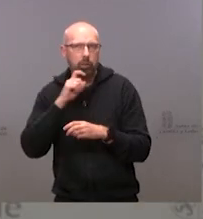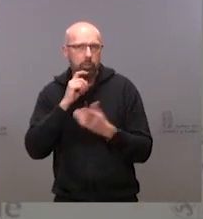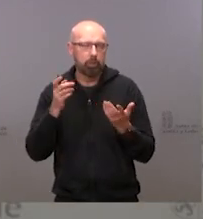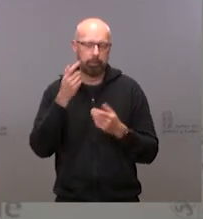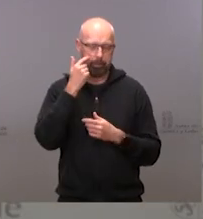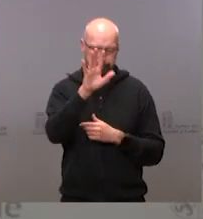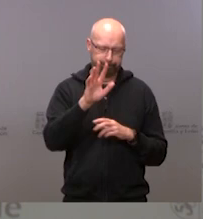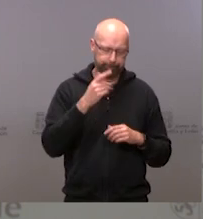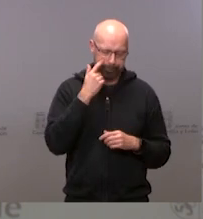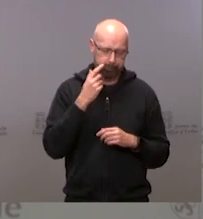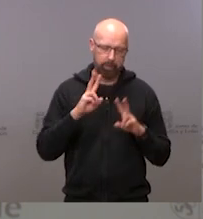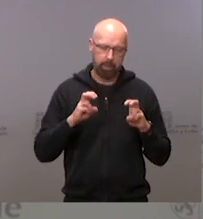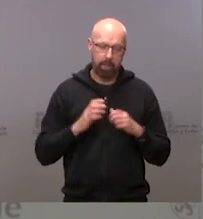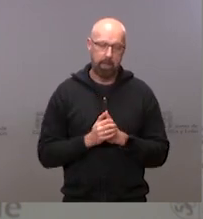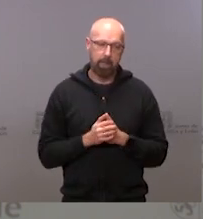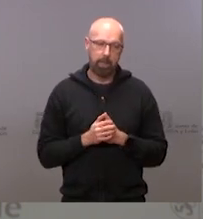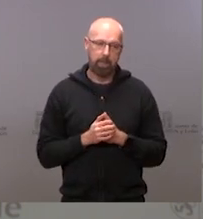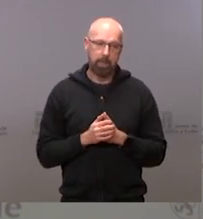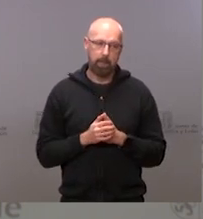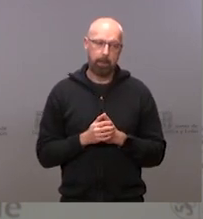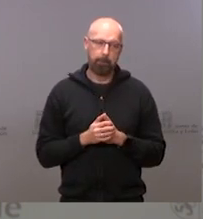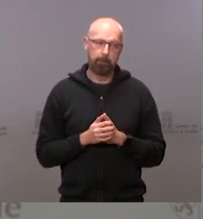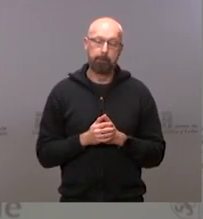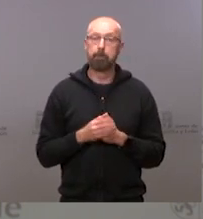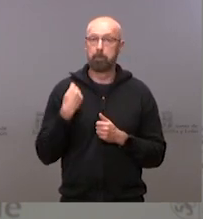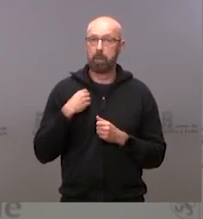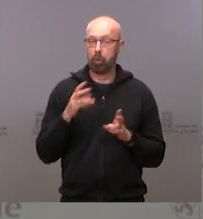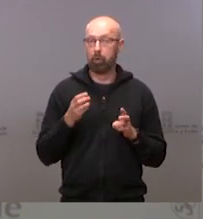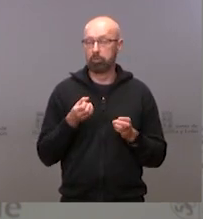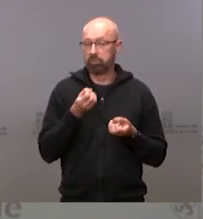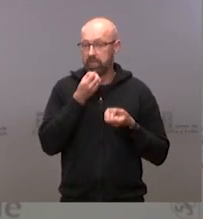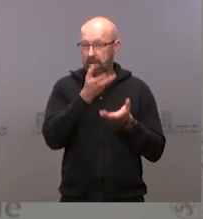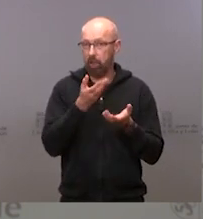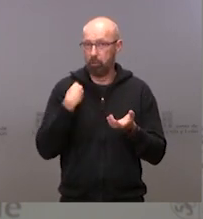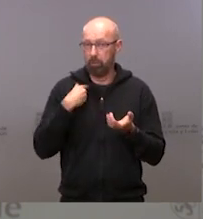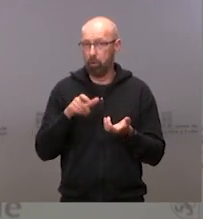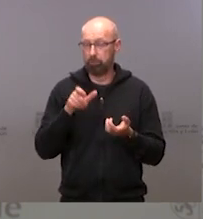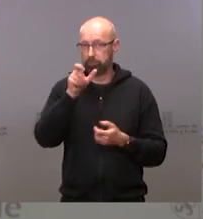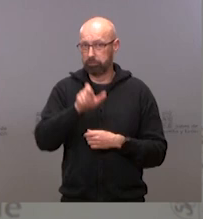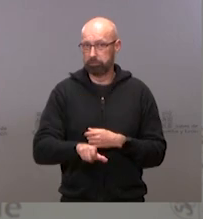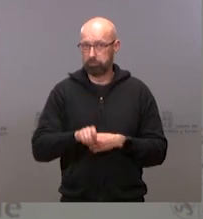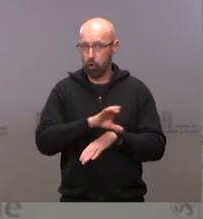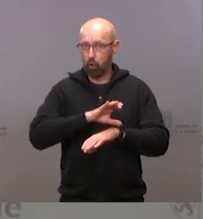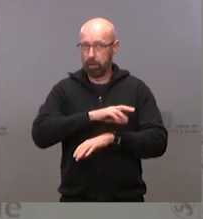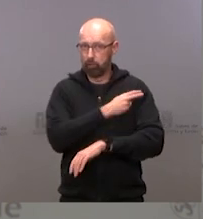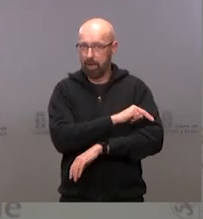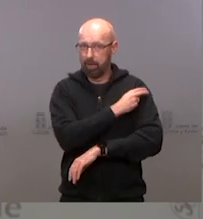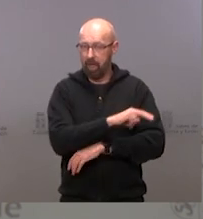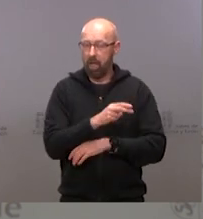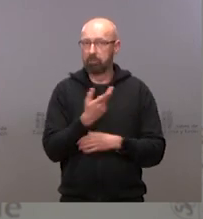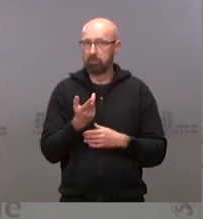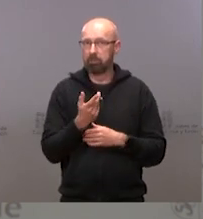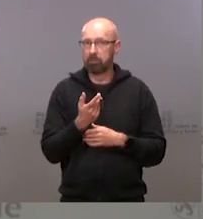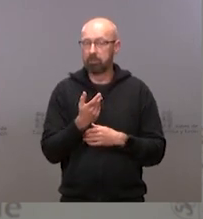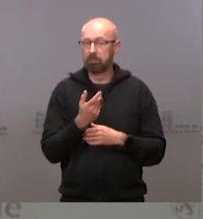respecto de la declaraciones de él consejero sanidad desconozco